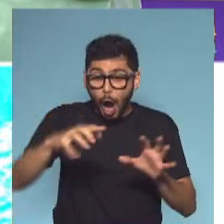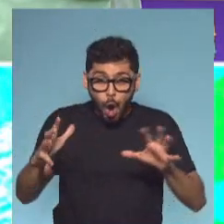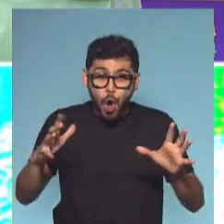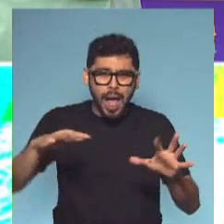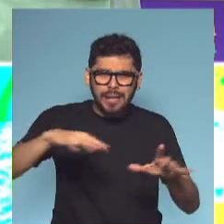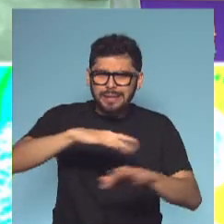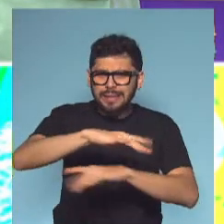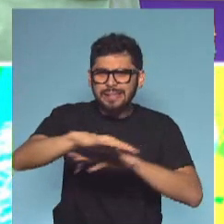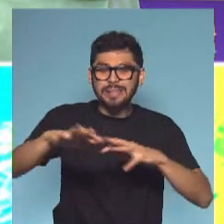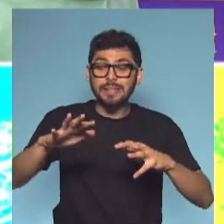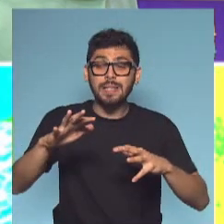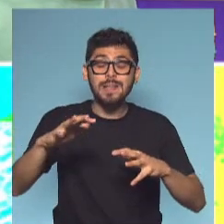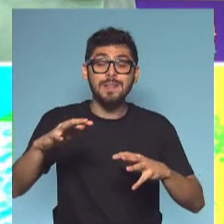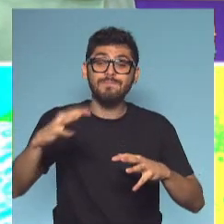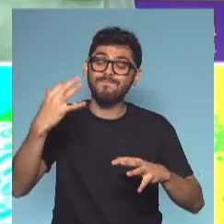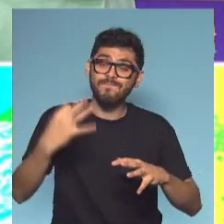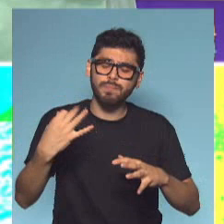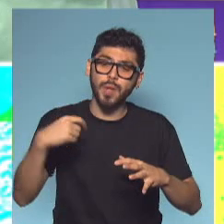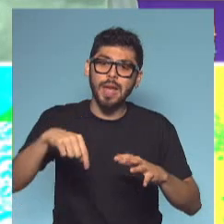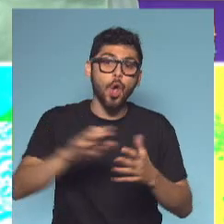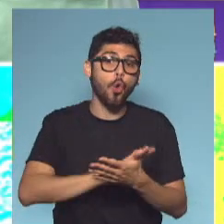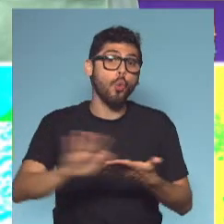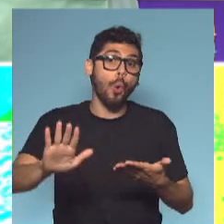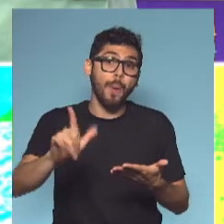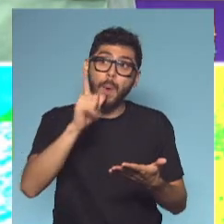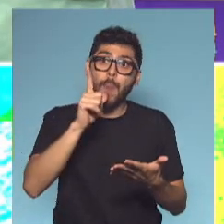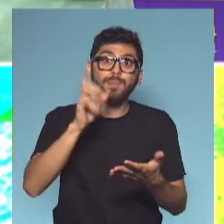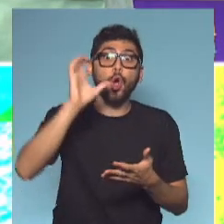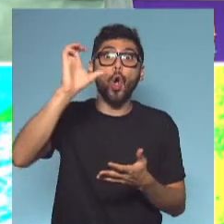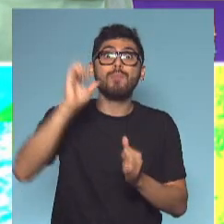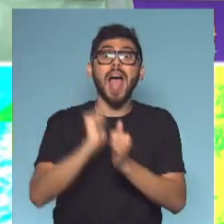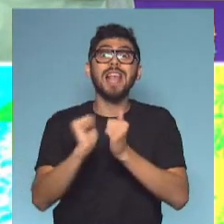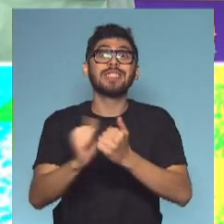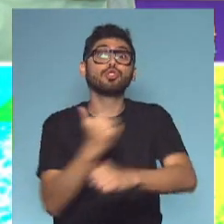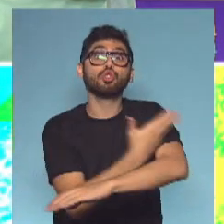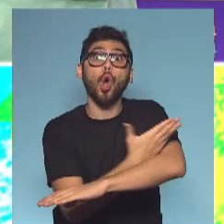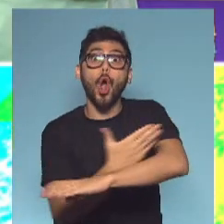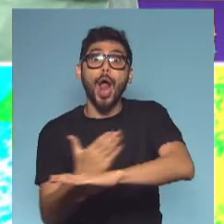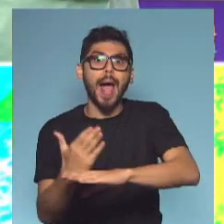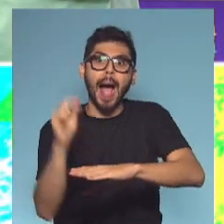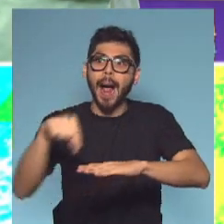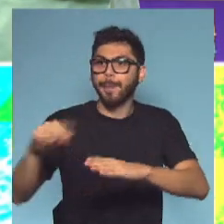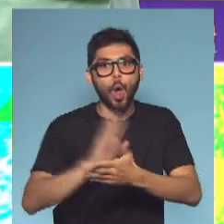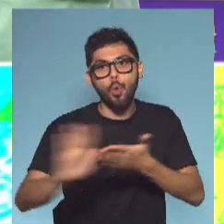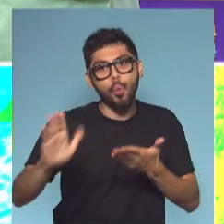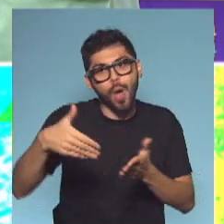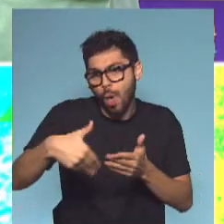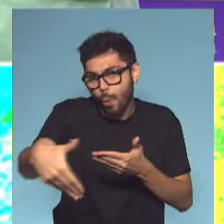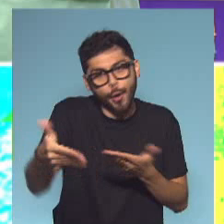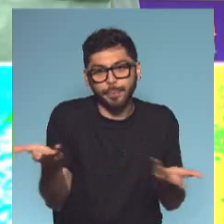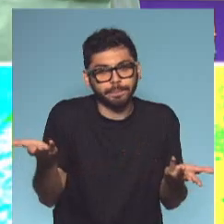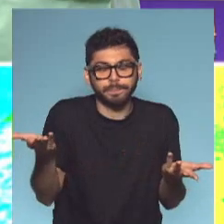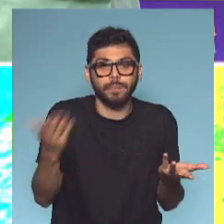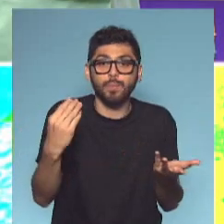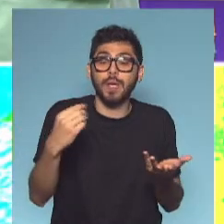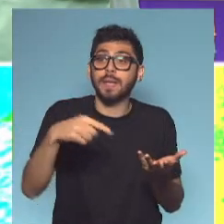algo completamente nuevo. Yo creo que estamos escribiendo un nuevo capítulo en la historia de Colombia, por eso precisamente después de una represión de más de,